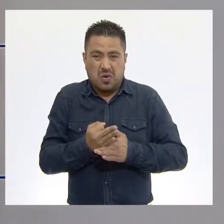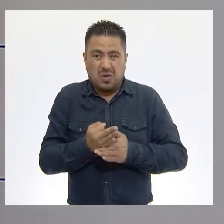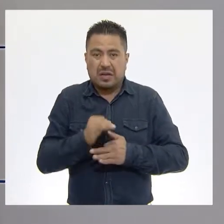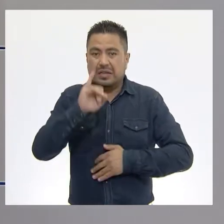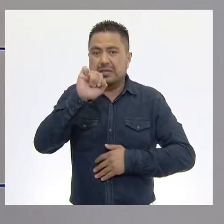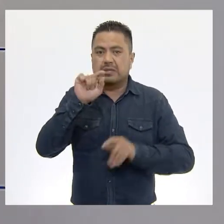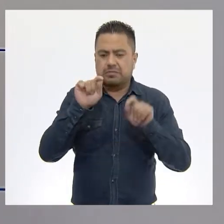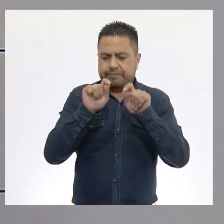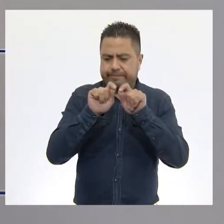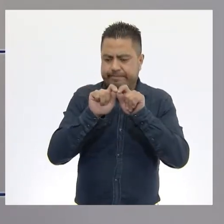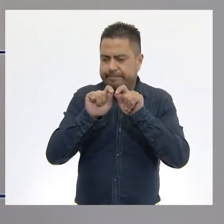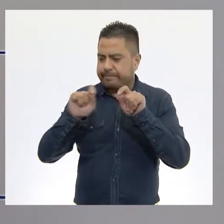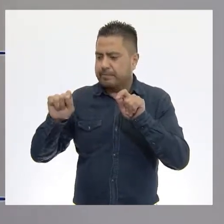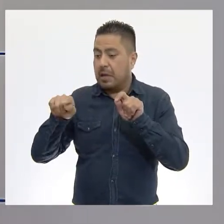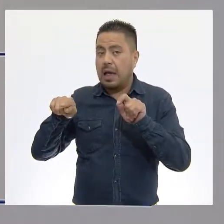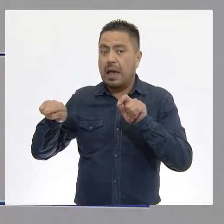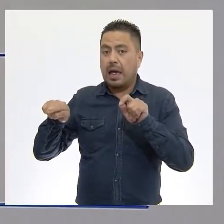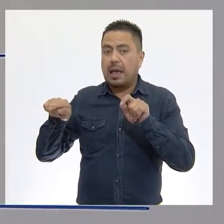aquí